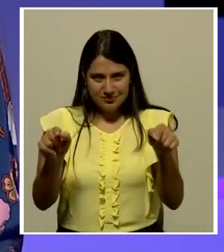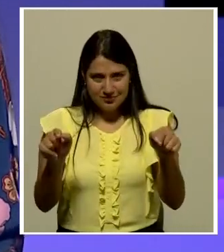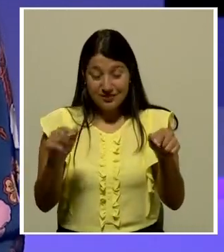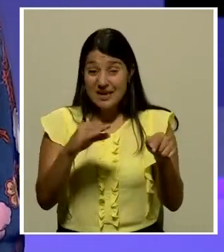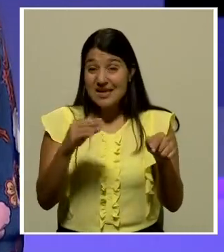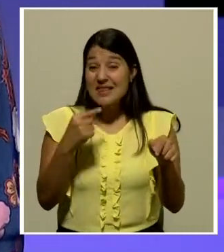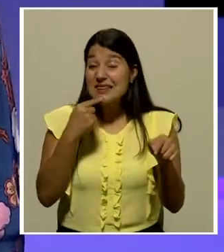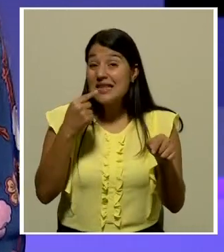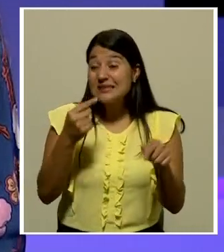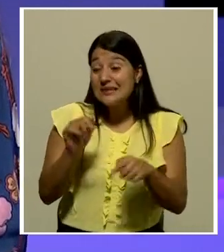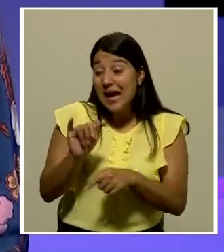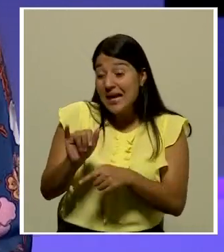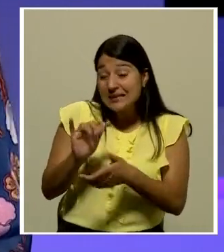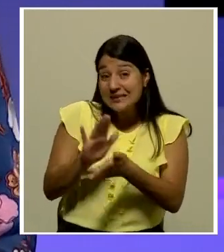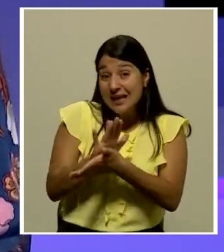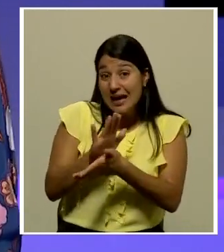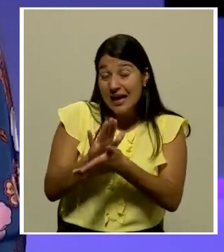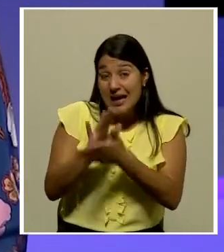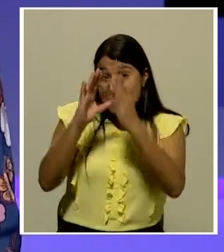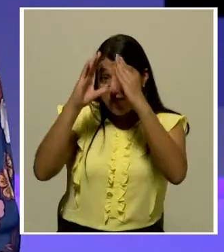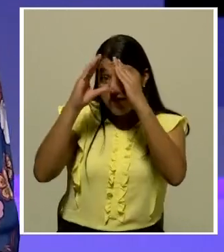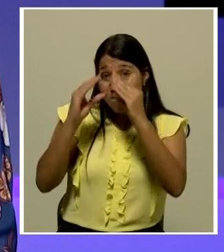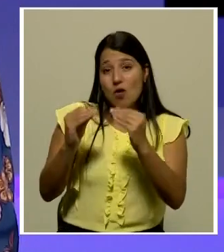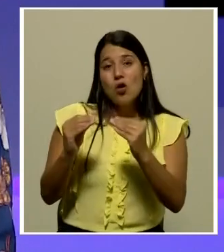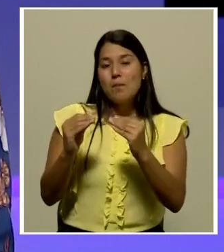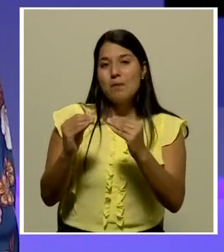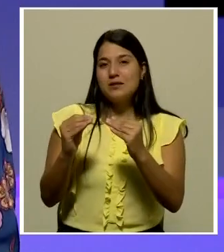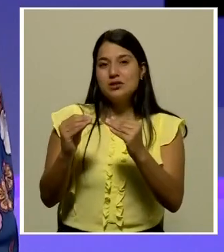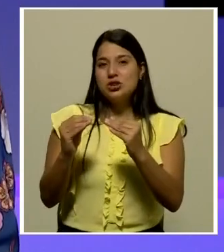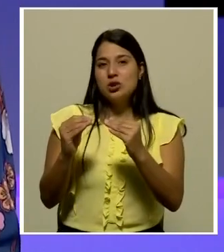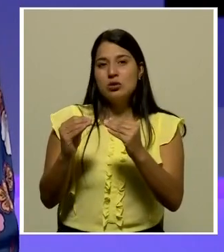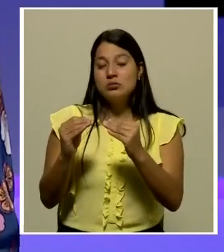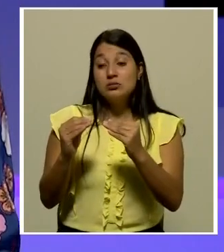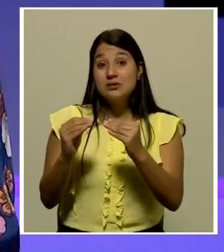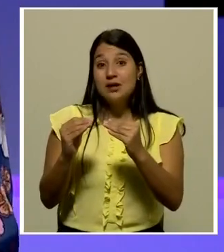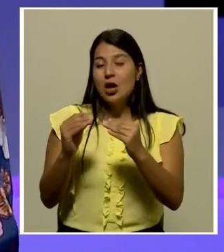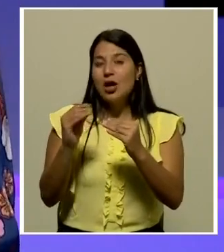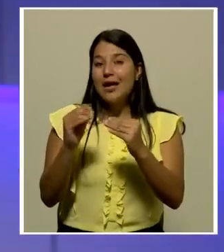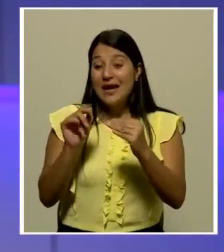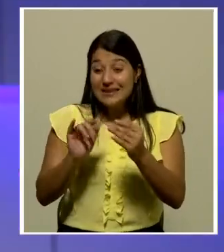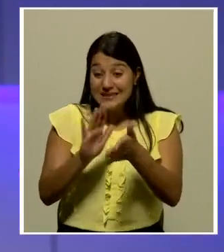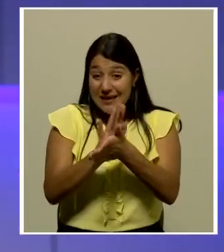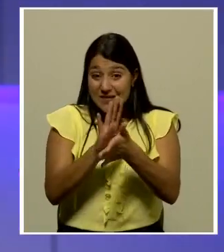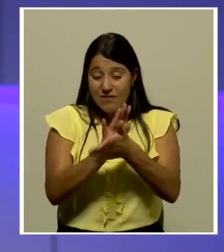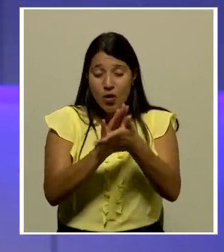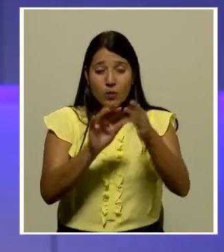decía que ese informe había descartado esos contactos telefónicos. A ver si lo entiendo bien.